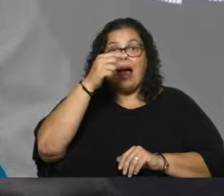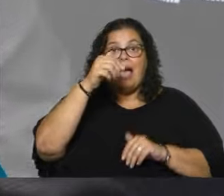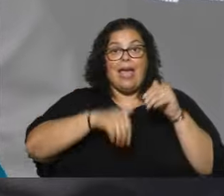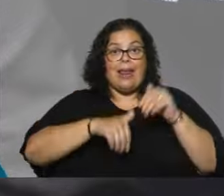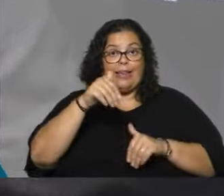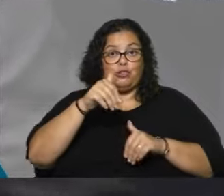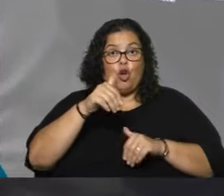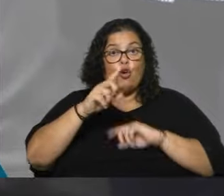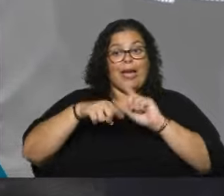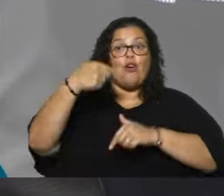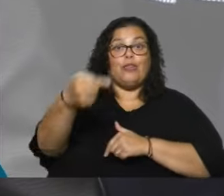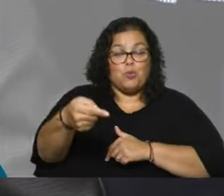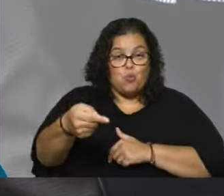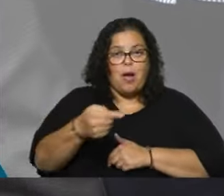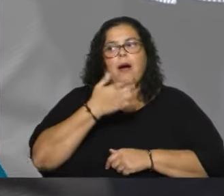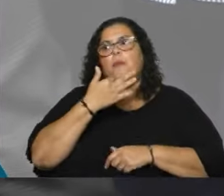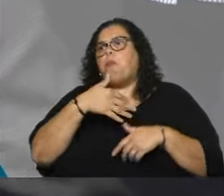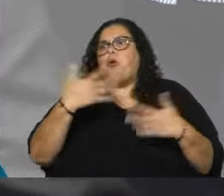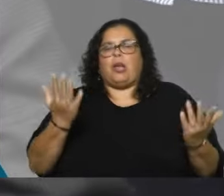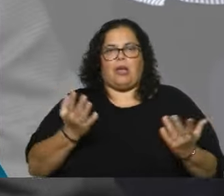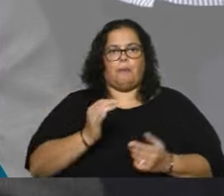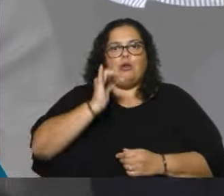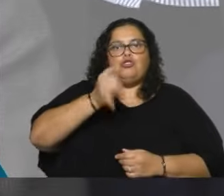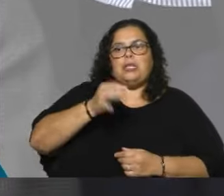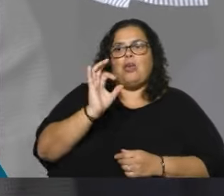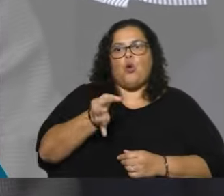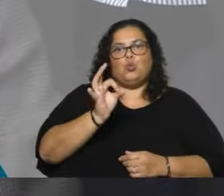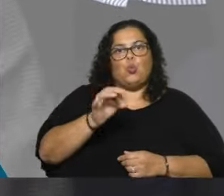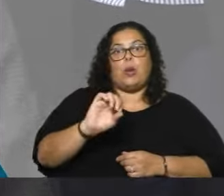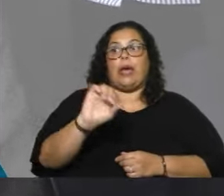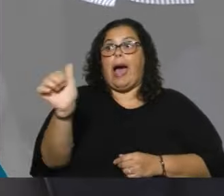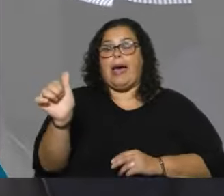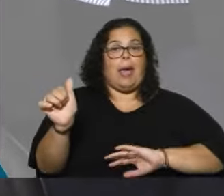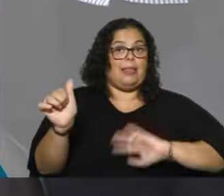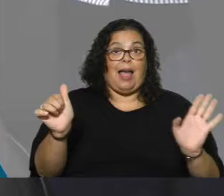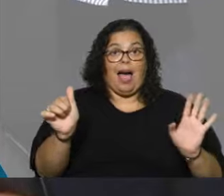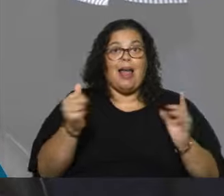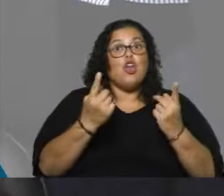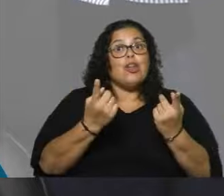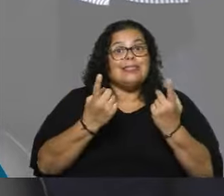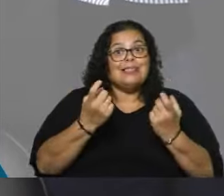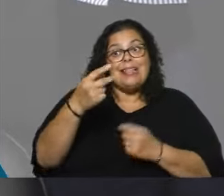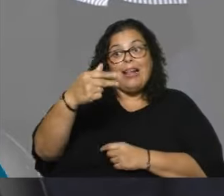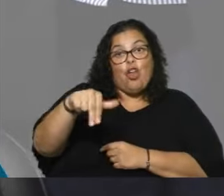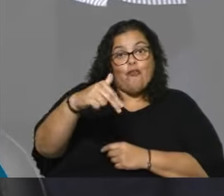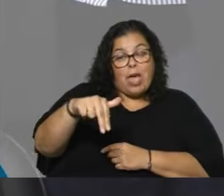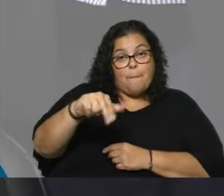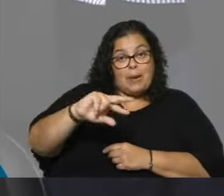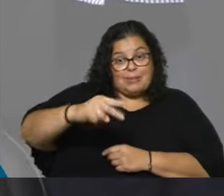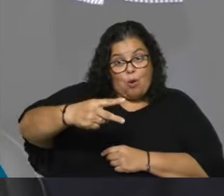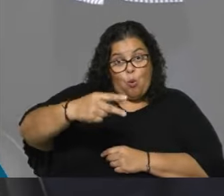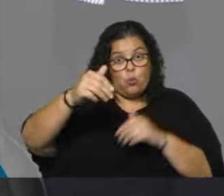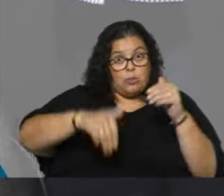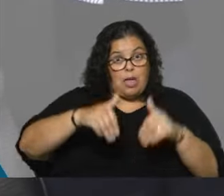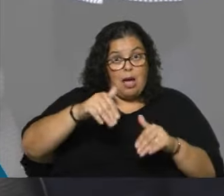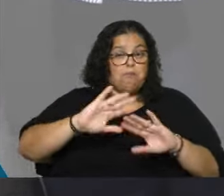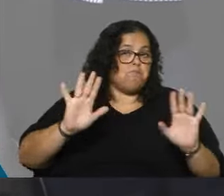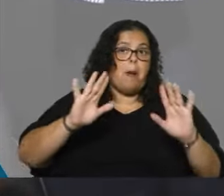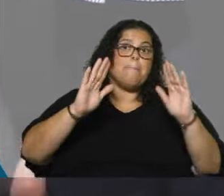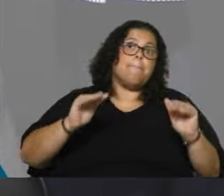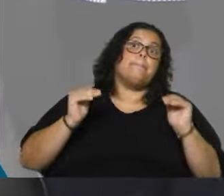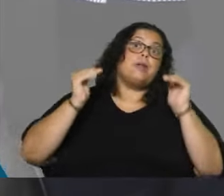Si por alguna razón se no hubiera la segunda elección, la del balotaje, queda para